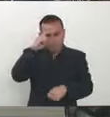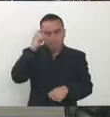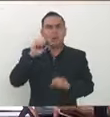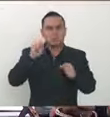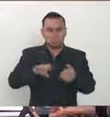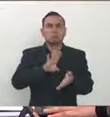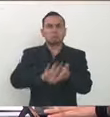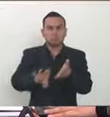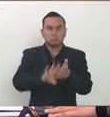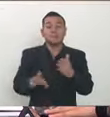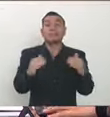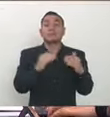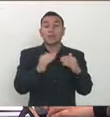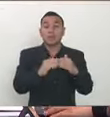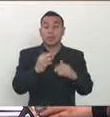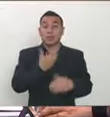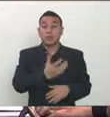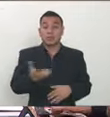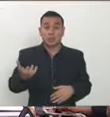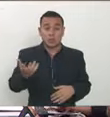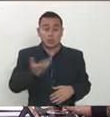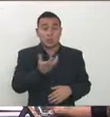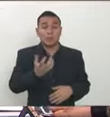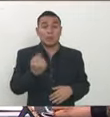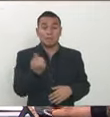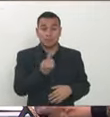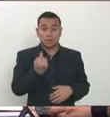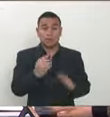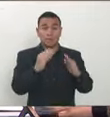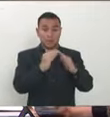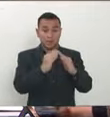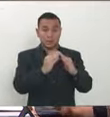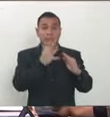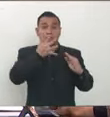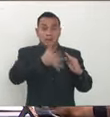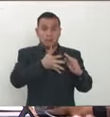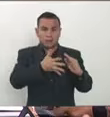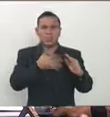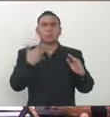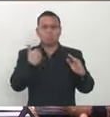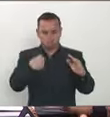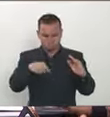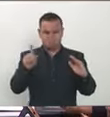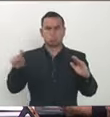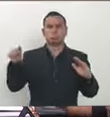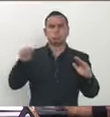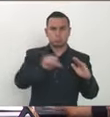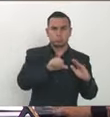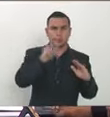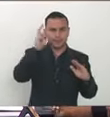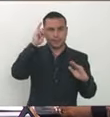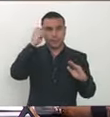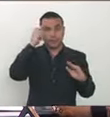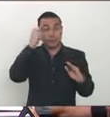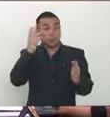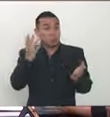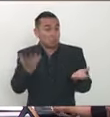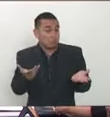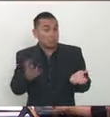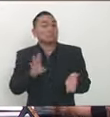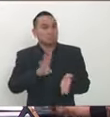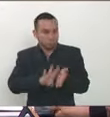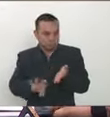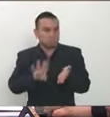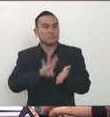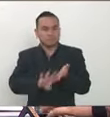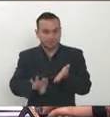recibos. Igual las personas que han sido enviadas a casa con salario, por más que yo sé que los tiempos pueden estar difíciles, pero si reciben el mismo salario que recibían,